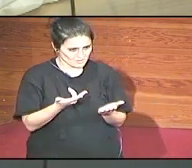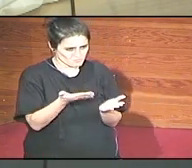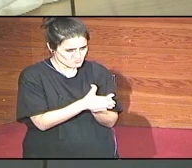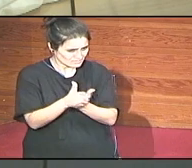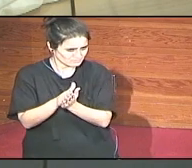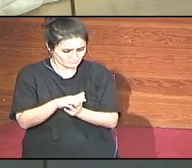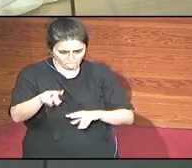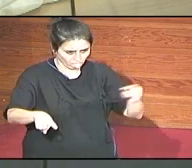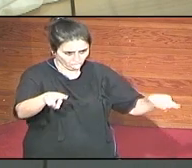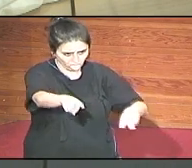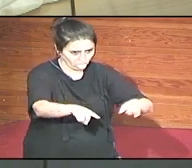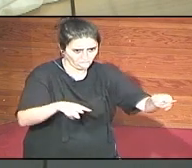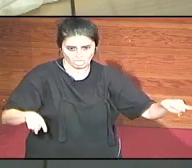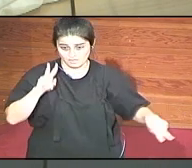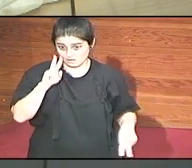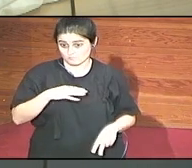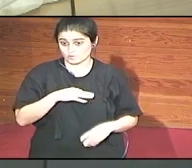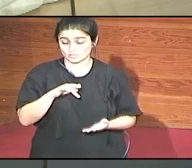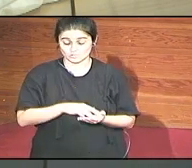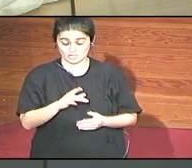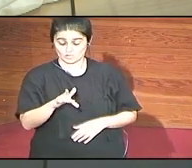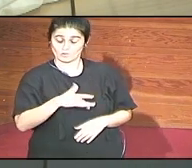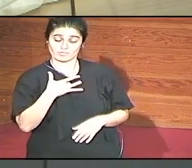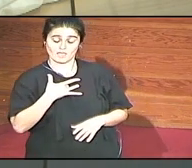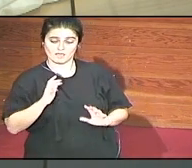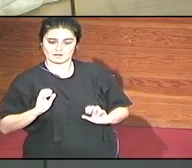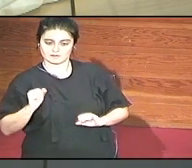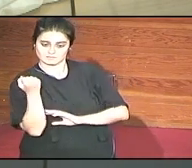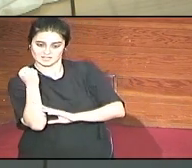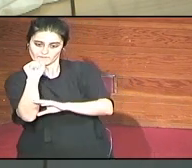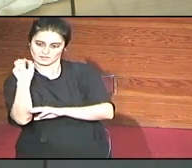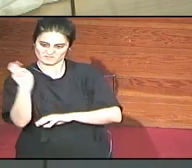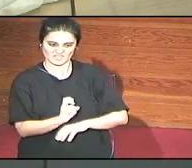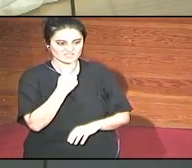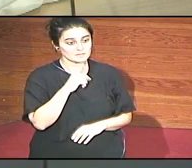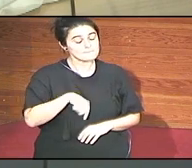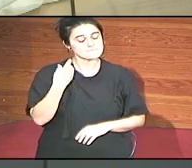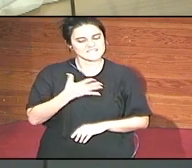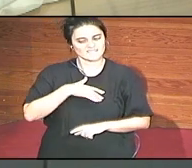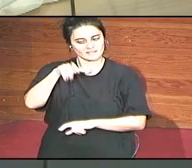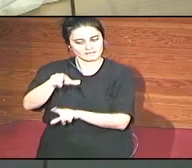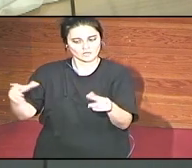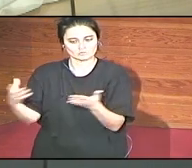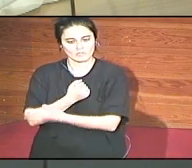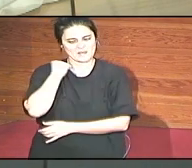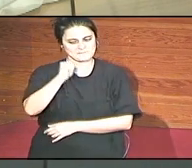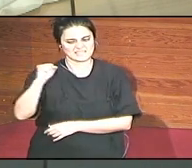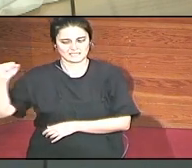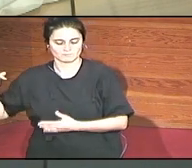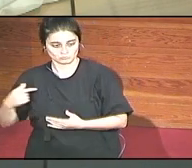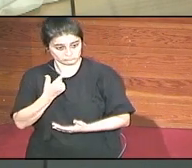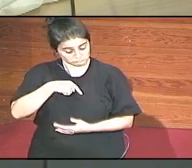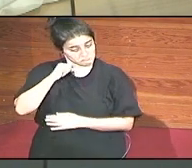hubo un día que vinieron los rebeldes y le dijeron a la monja mañana vamos a venir aquí a matar a todo el mundo y tú